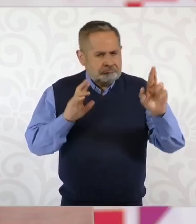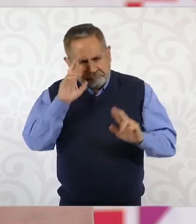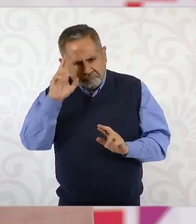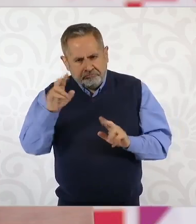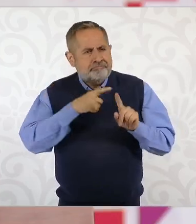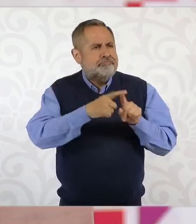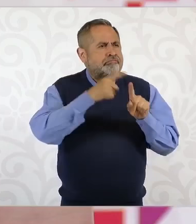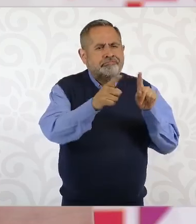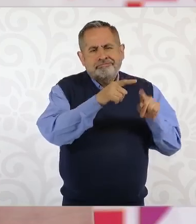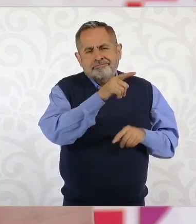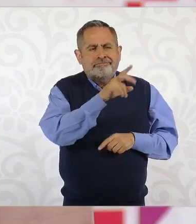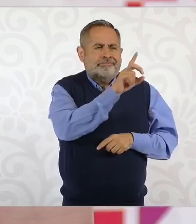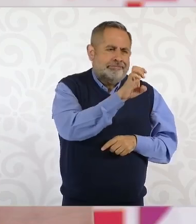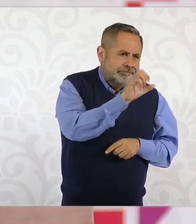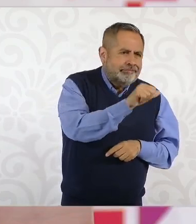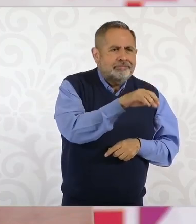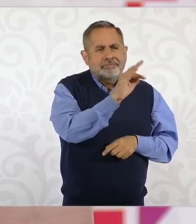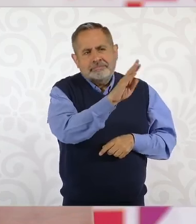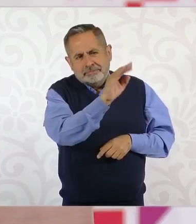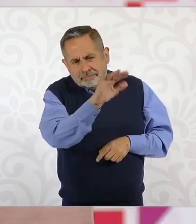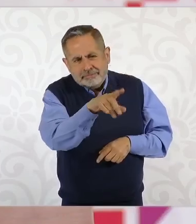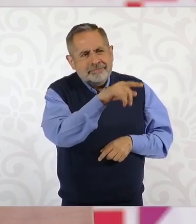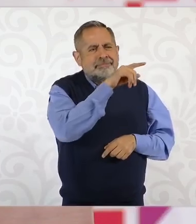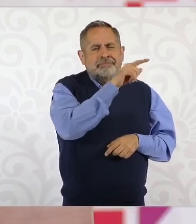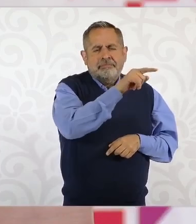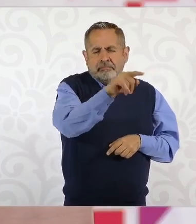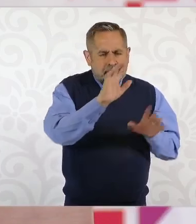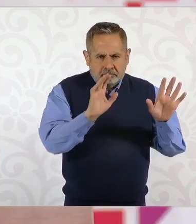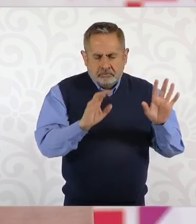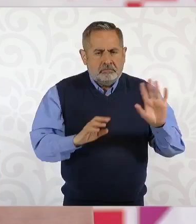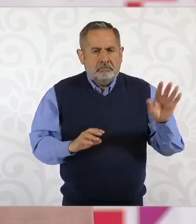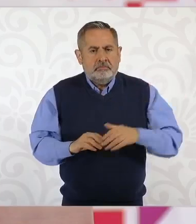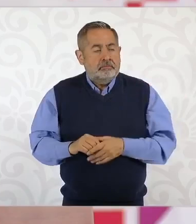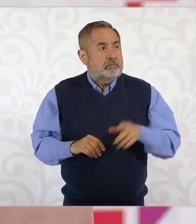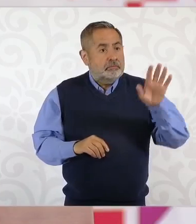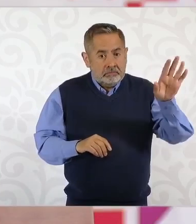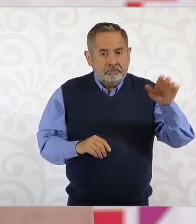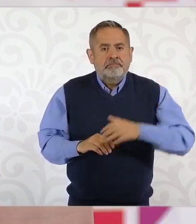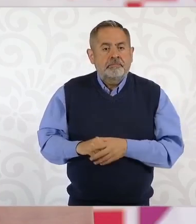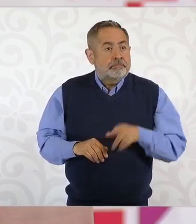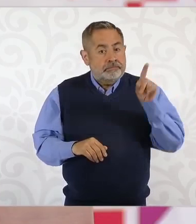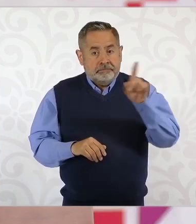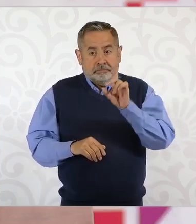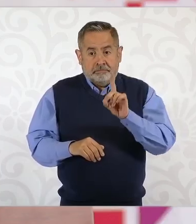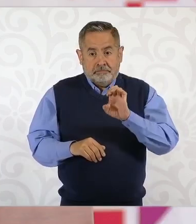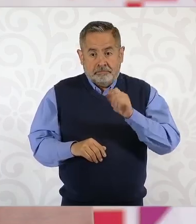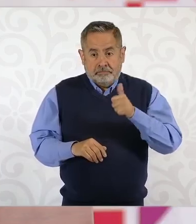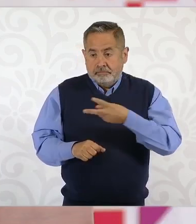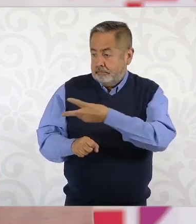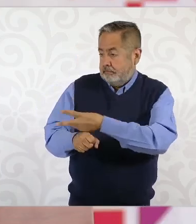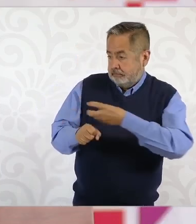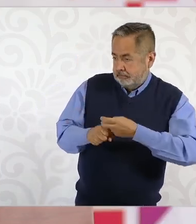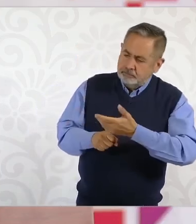las distintas agencias, incluida la DEA. Viene la invitación al secretario Omar García Harfuch